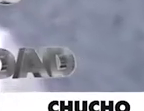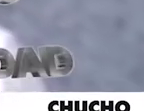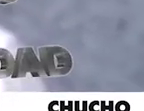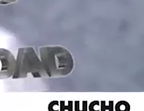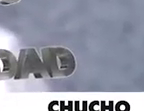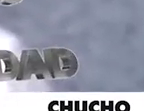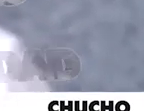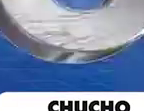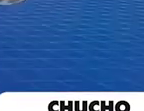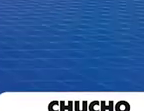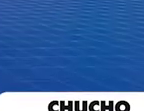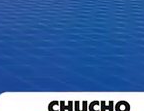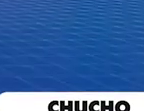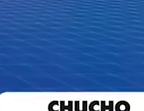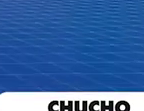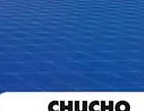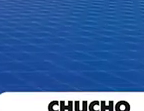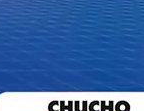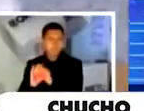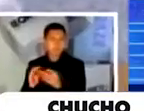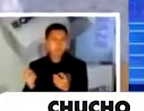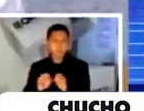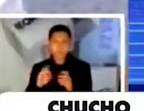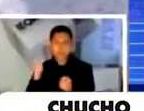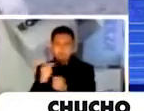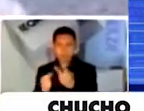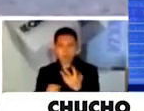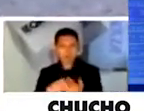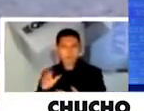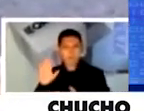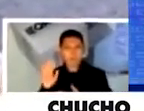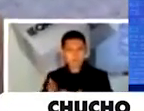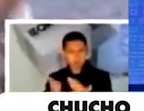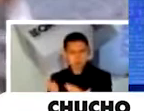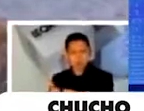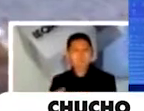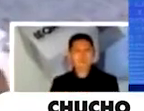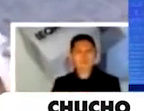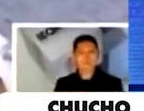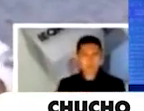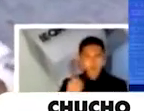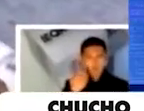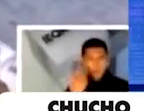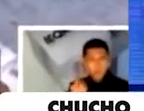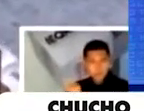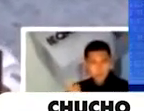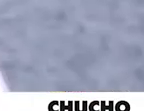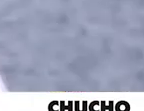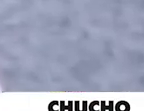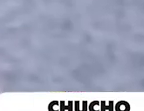con discapacidad también. Ahora, en tus manos está la decisión para